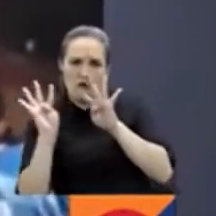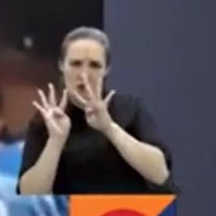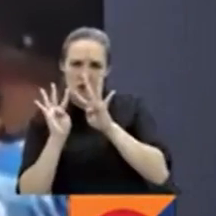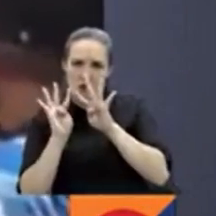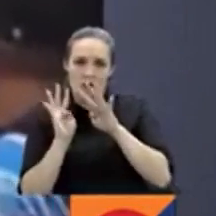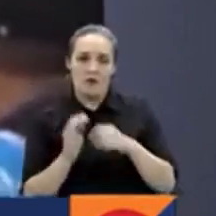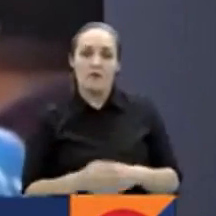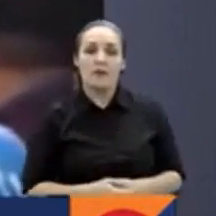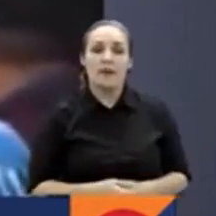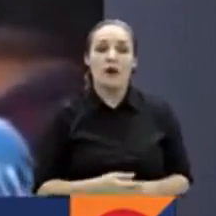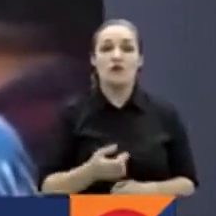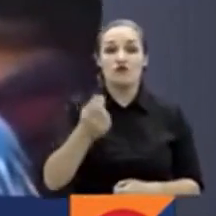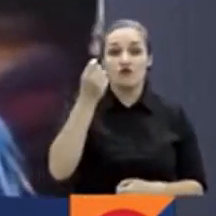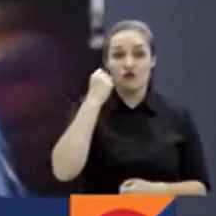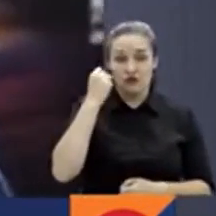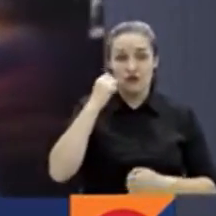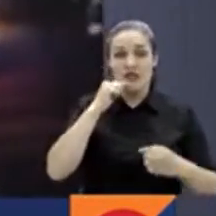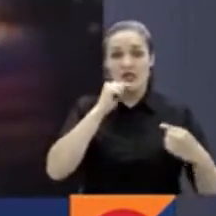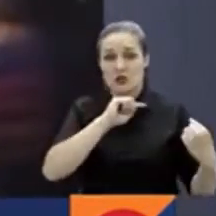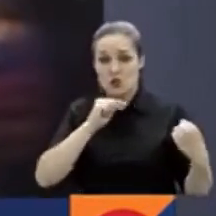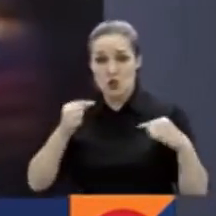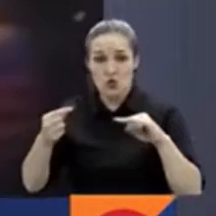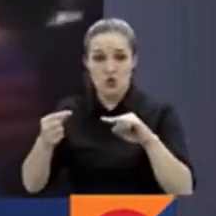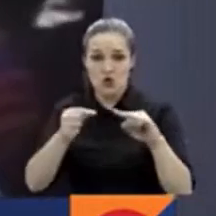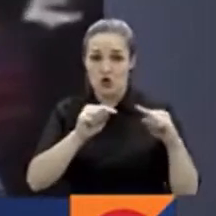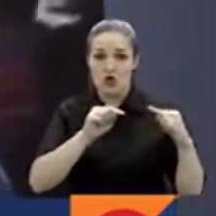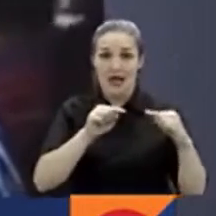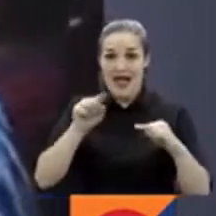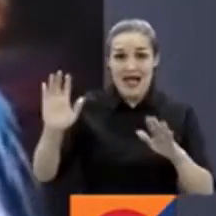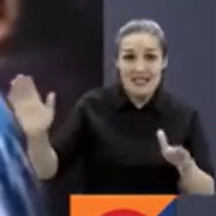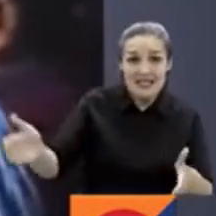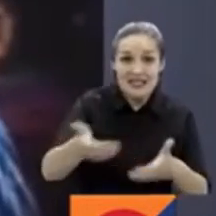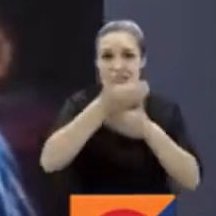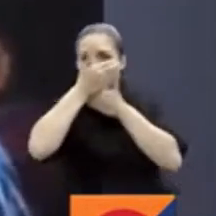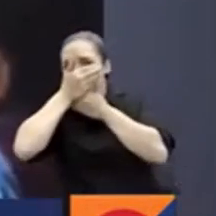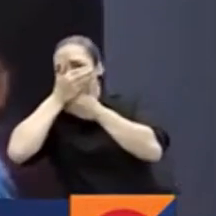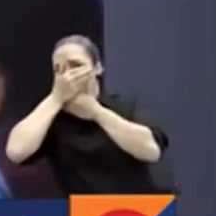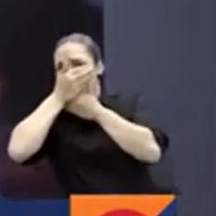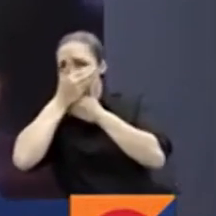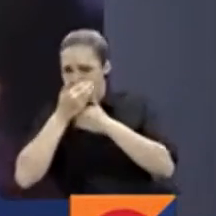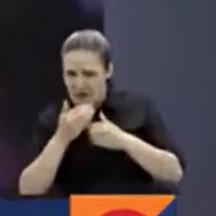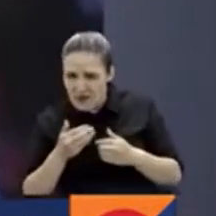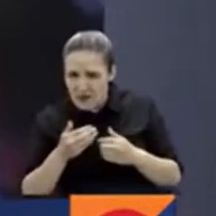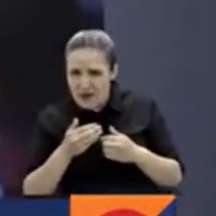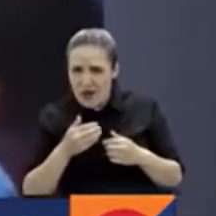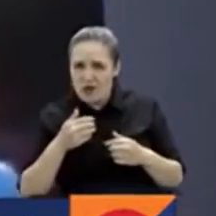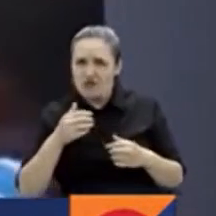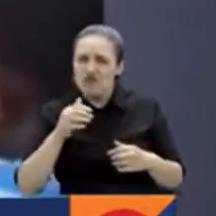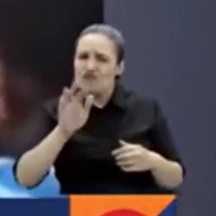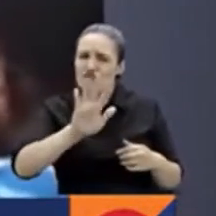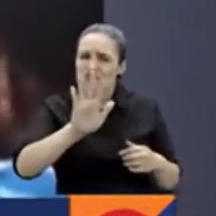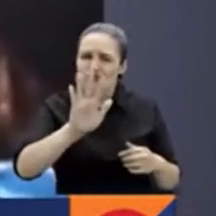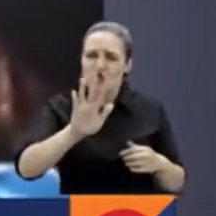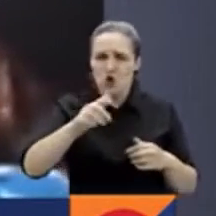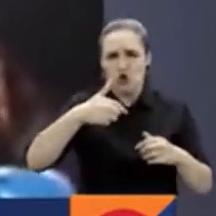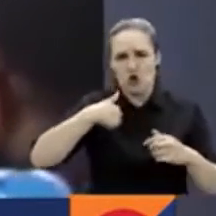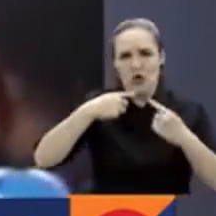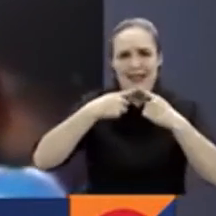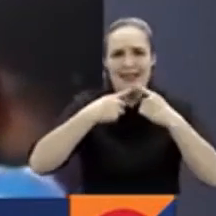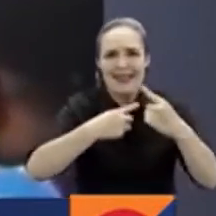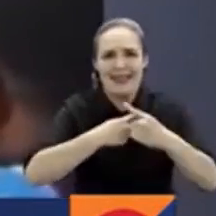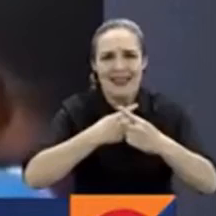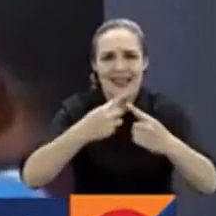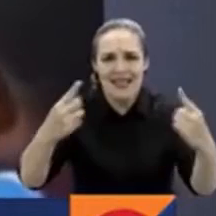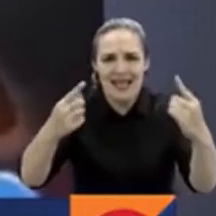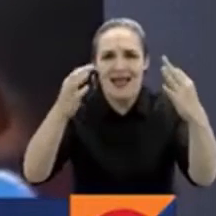cuando insistieron mucho en que declararan si esto era un secuestro o no era un secuestro. Y yo quisiera defender ante el país y ante la